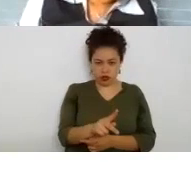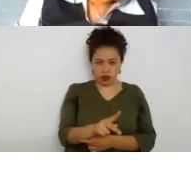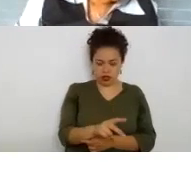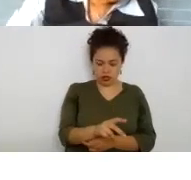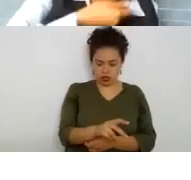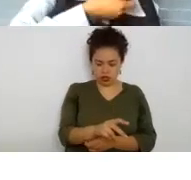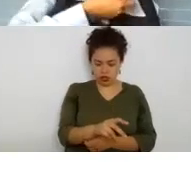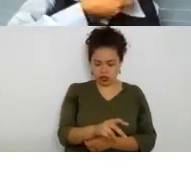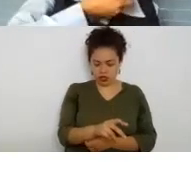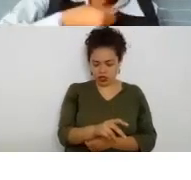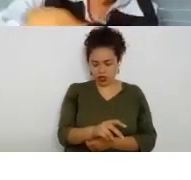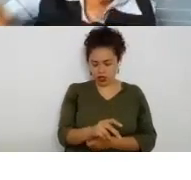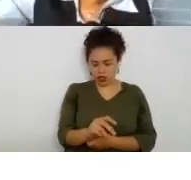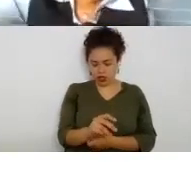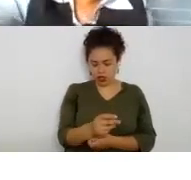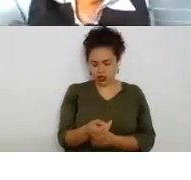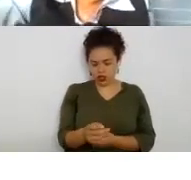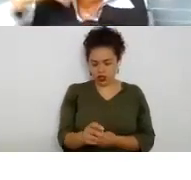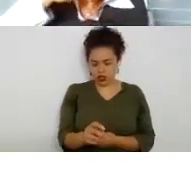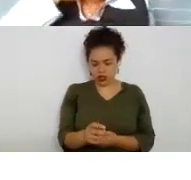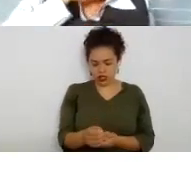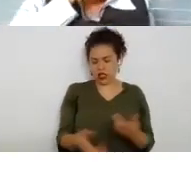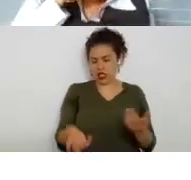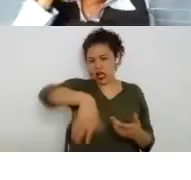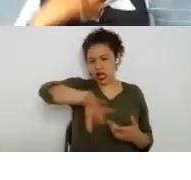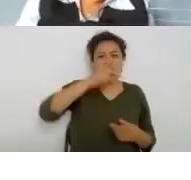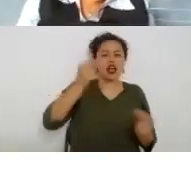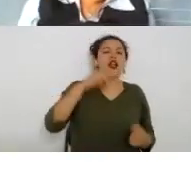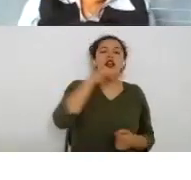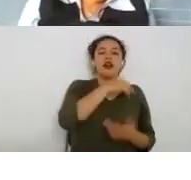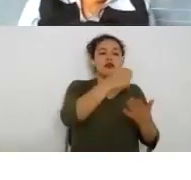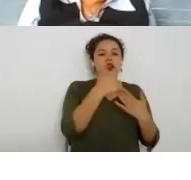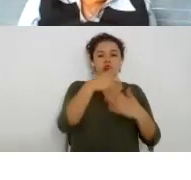procedería sería buscar la ayuda inmediata, ¿de acuerdo?